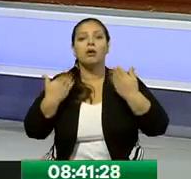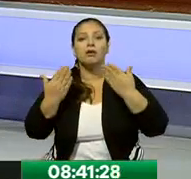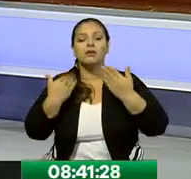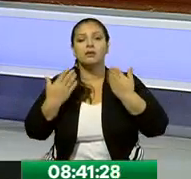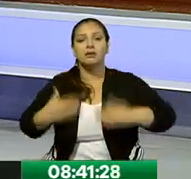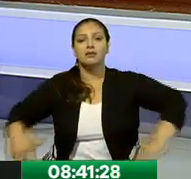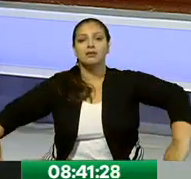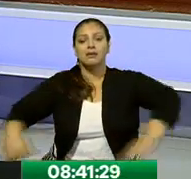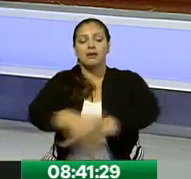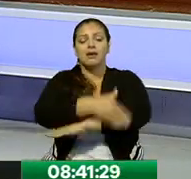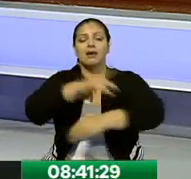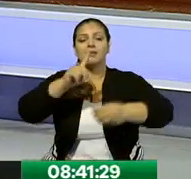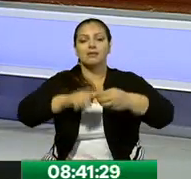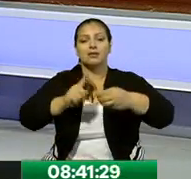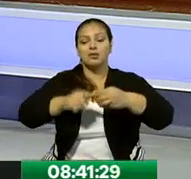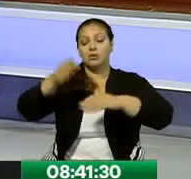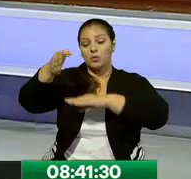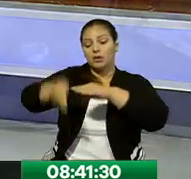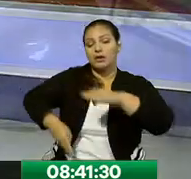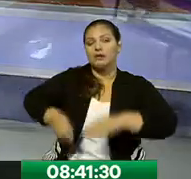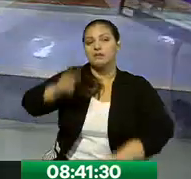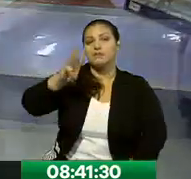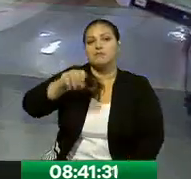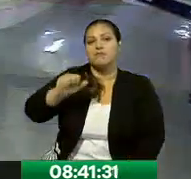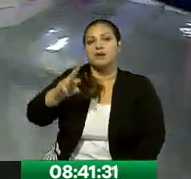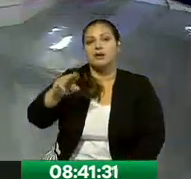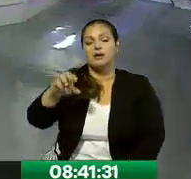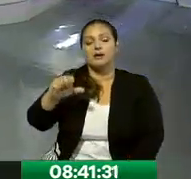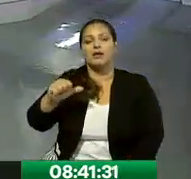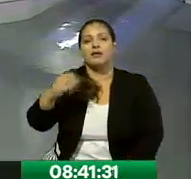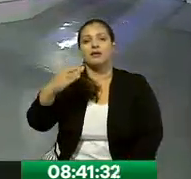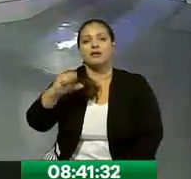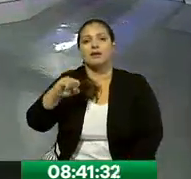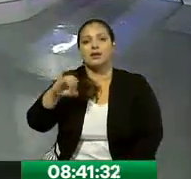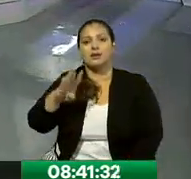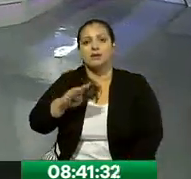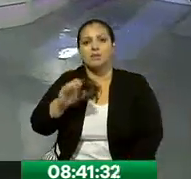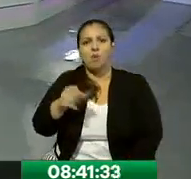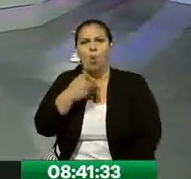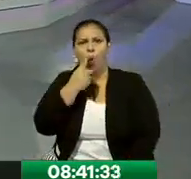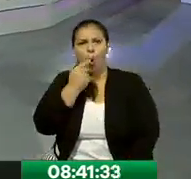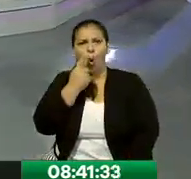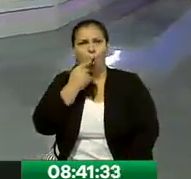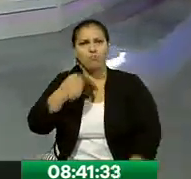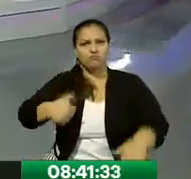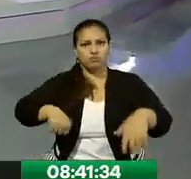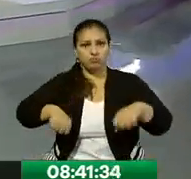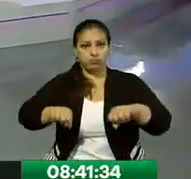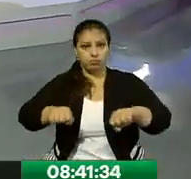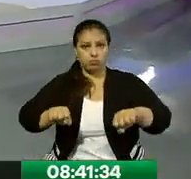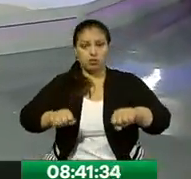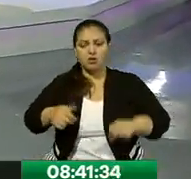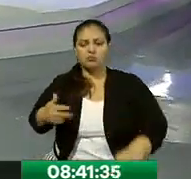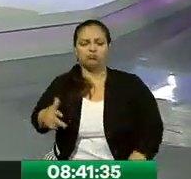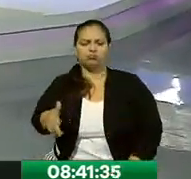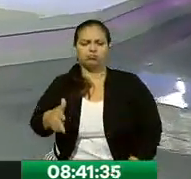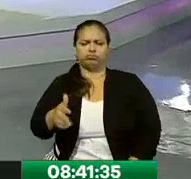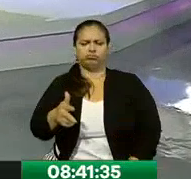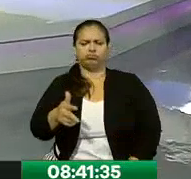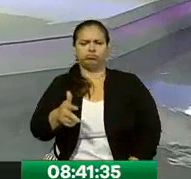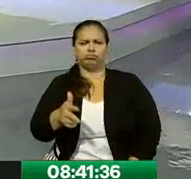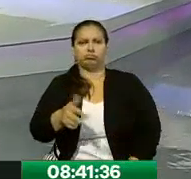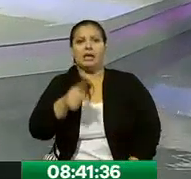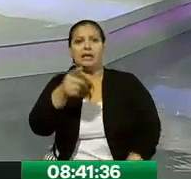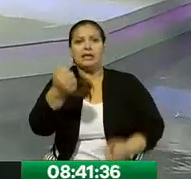quito y maracaibo esto es al sur de guayaquil según testigos la imprudencia por parte de uno de los